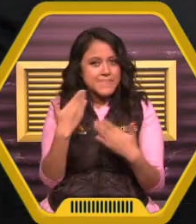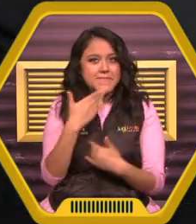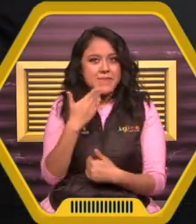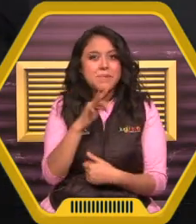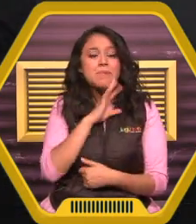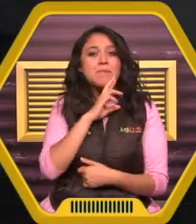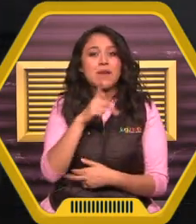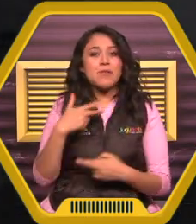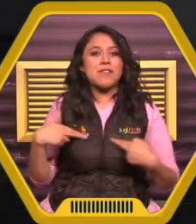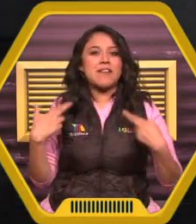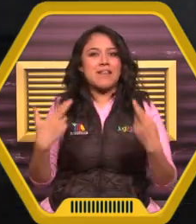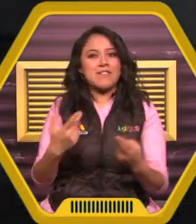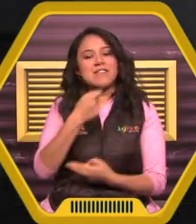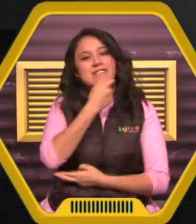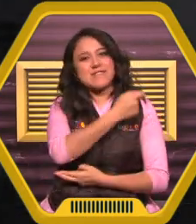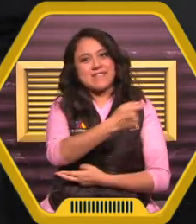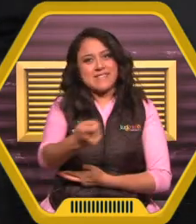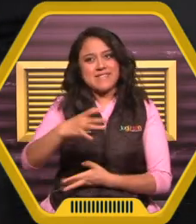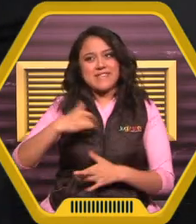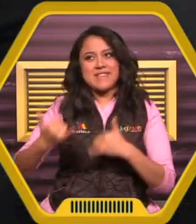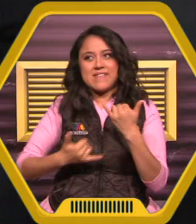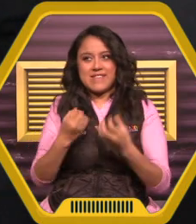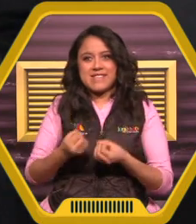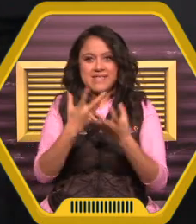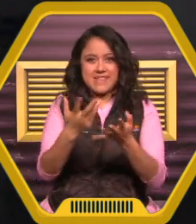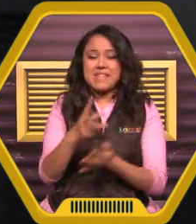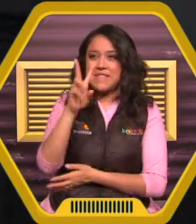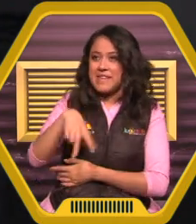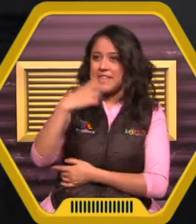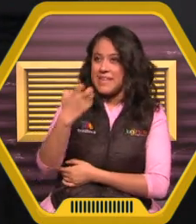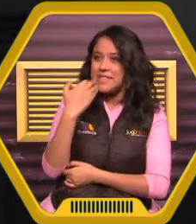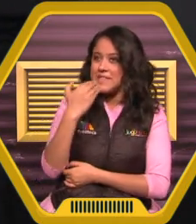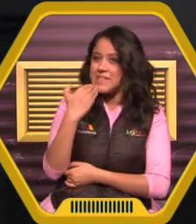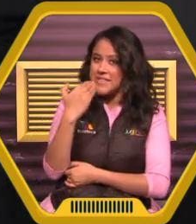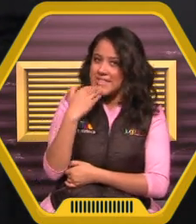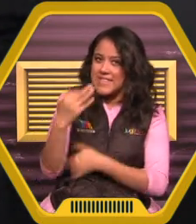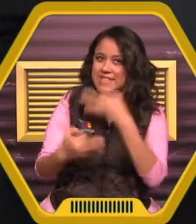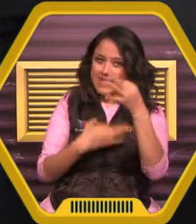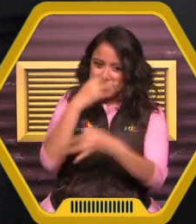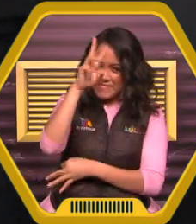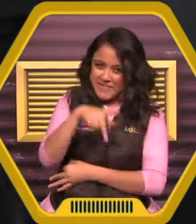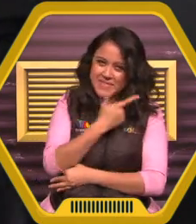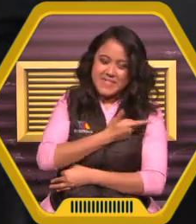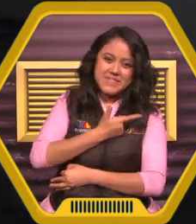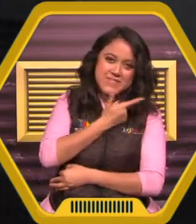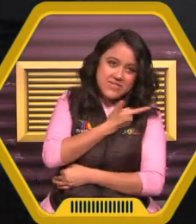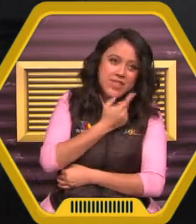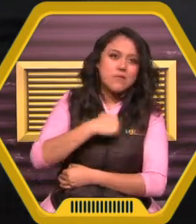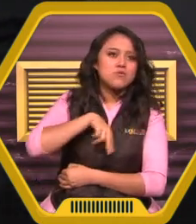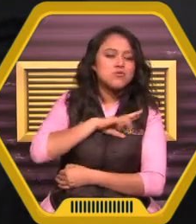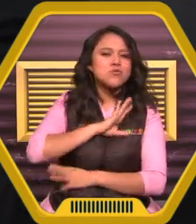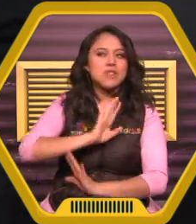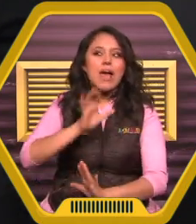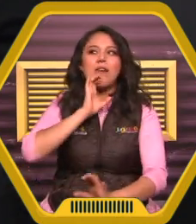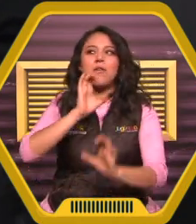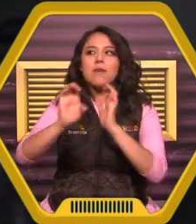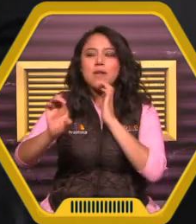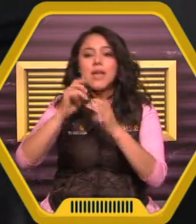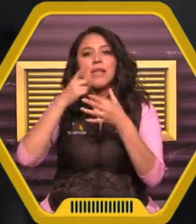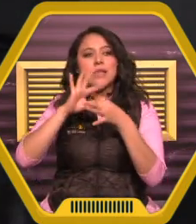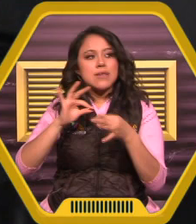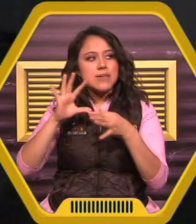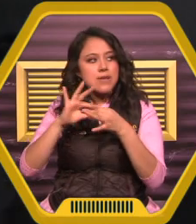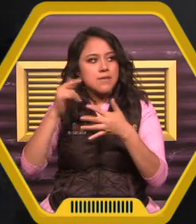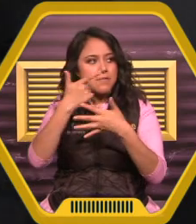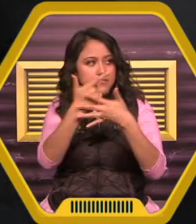vamos a regalar juguetes a los pequeños. Así es, esa noticia me parece muy agradable. Bueno, lo hemos estado comentando a lo largo de